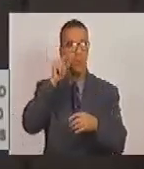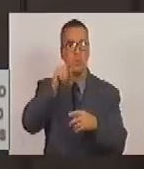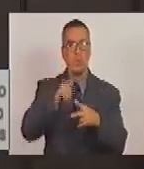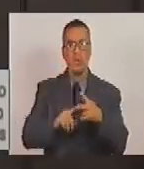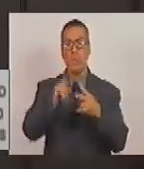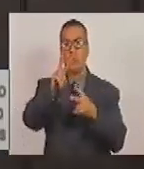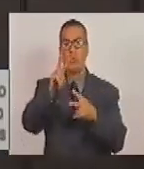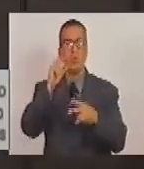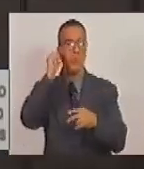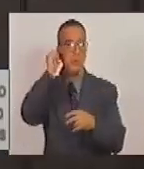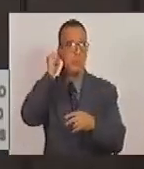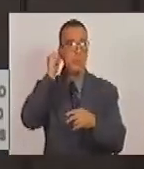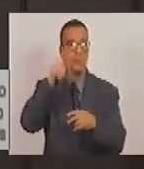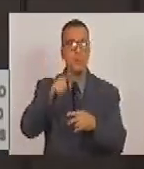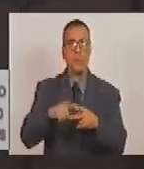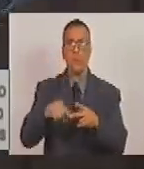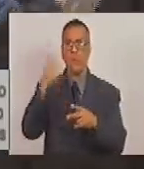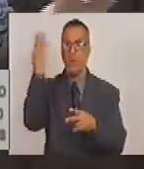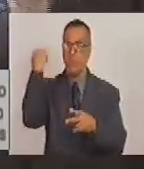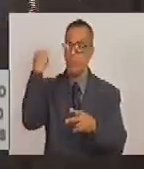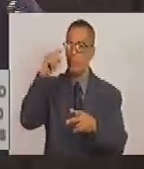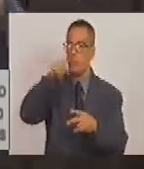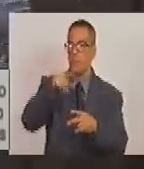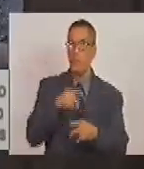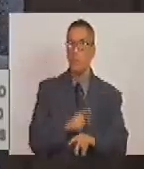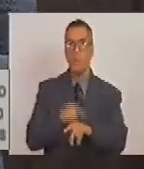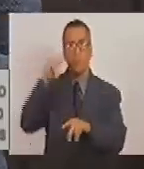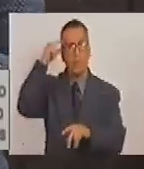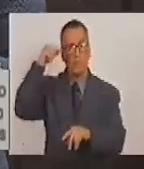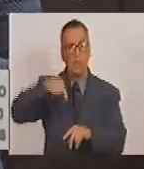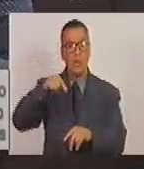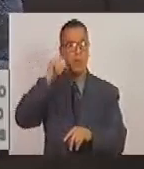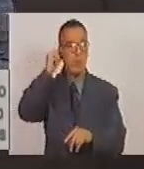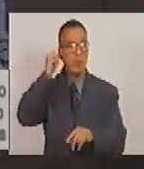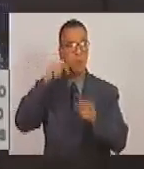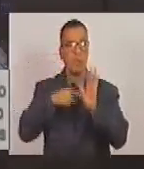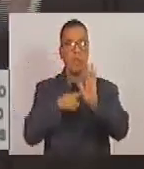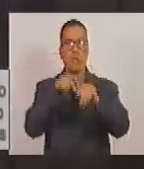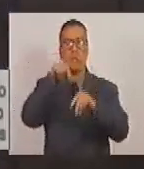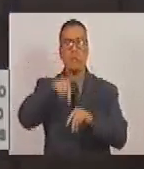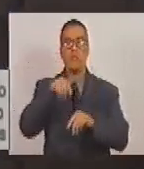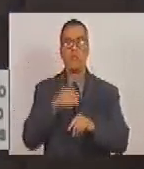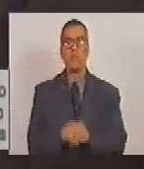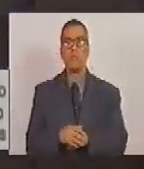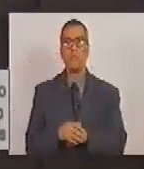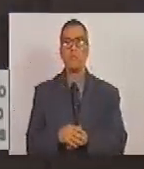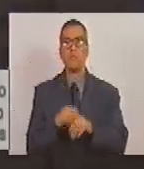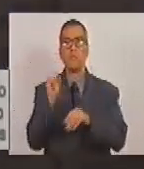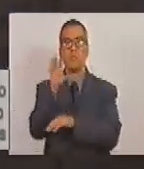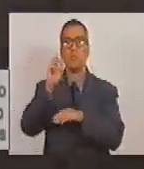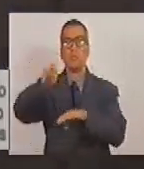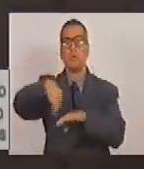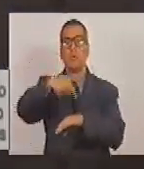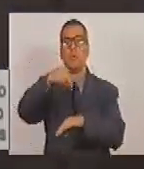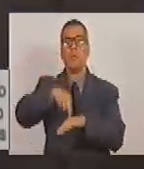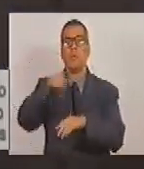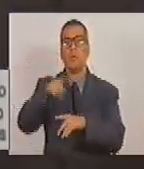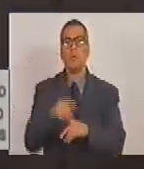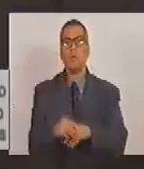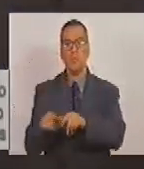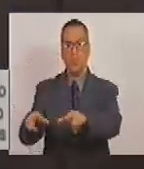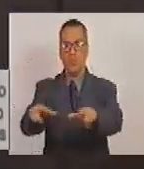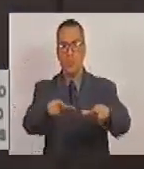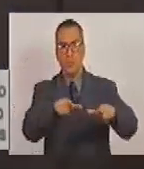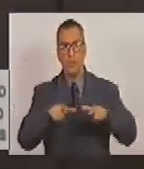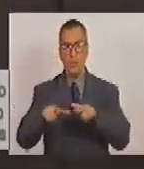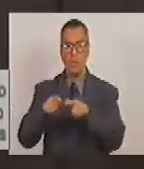dos mujeres en aquellos tiempos, hoy las mujeres estamos reflejadas en la Asamblea Nacional y en los espacios